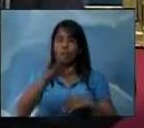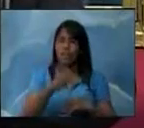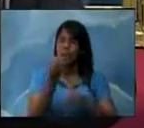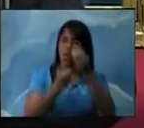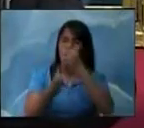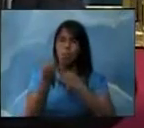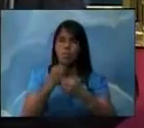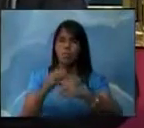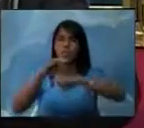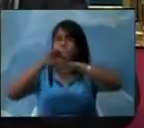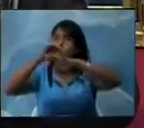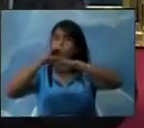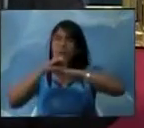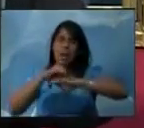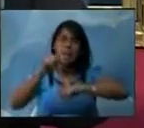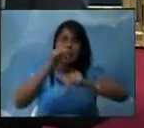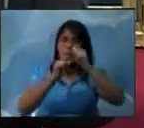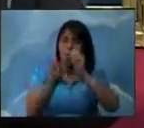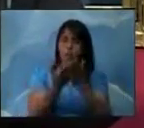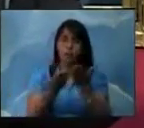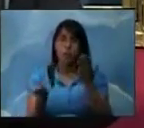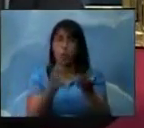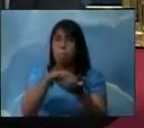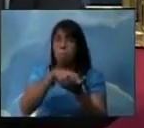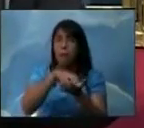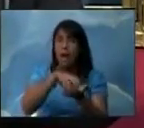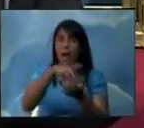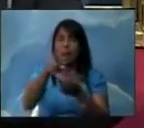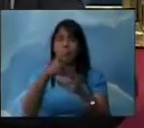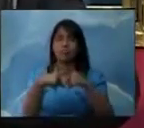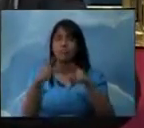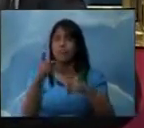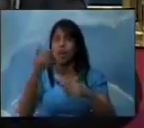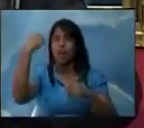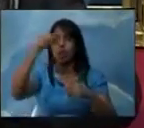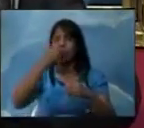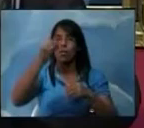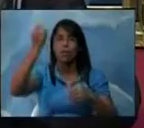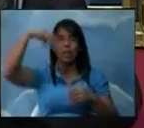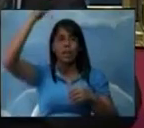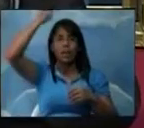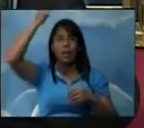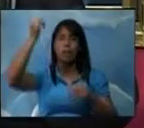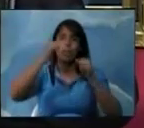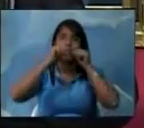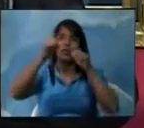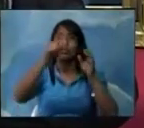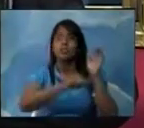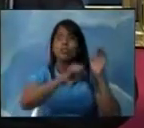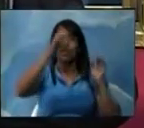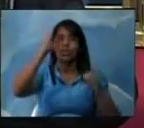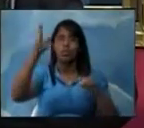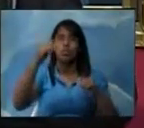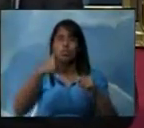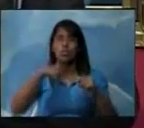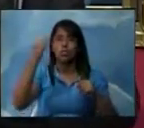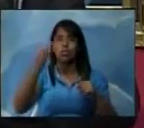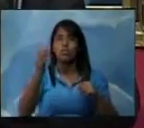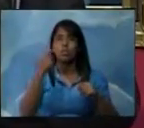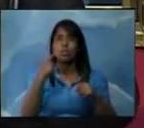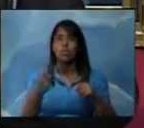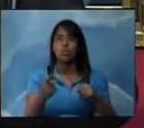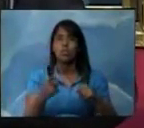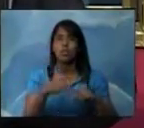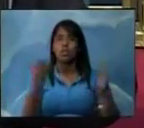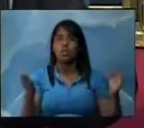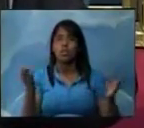estaban comiendo y bebiendo vino y comiendo de la comida del rey. Bendito sea Dios. Yo siempre he